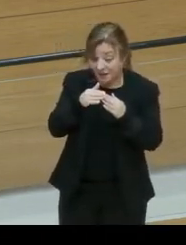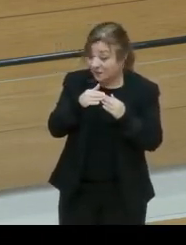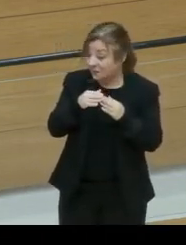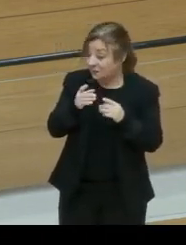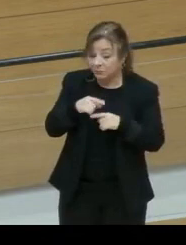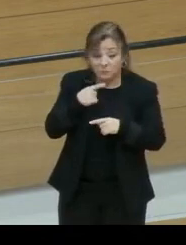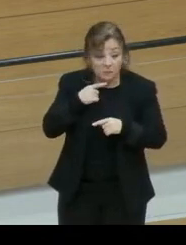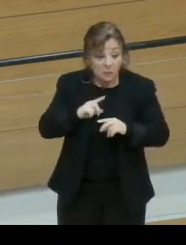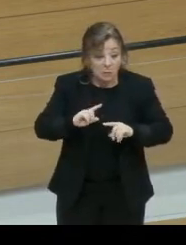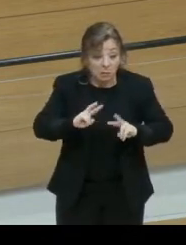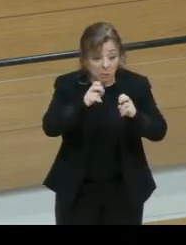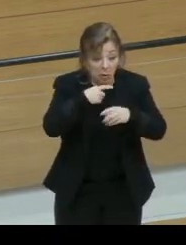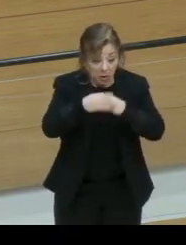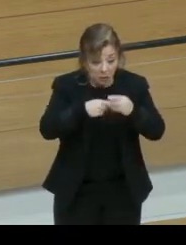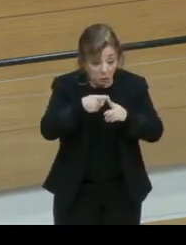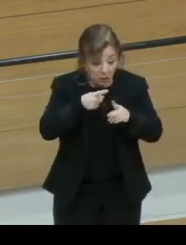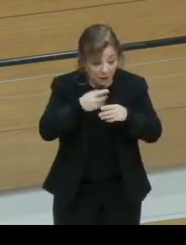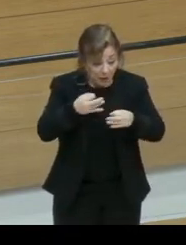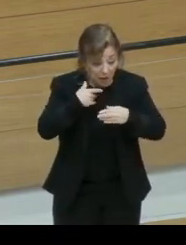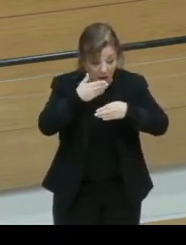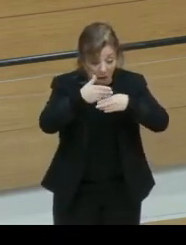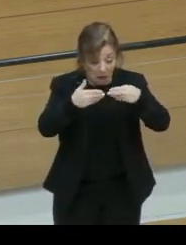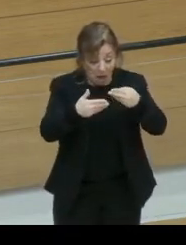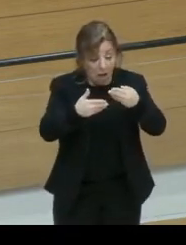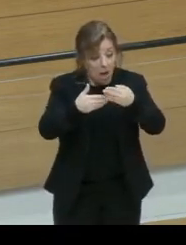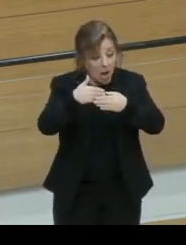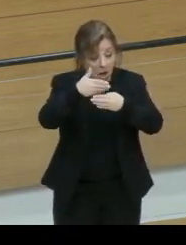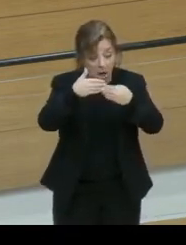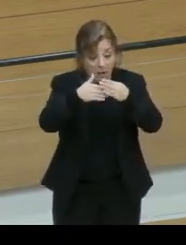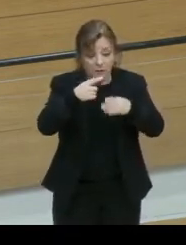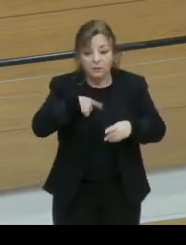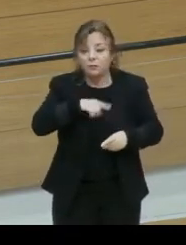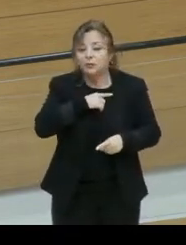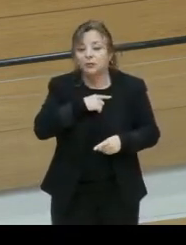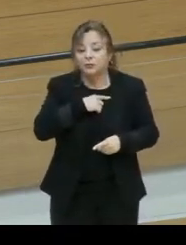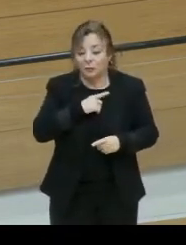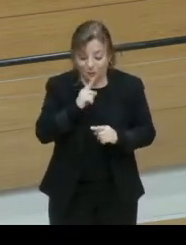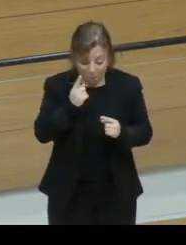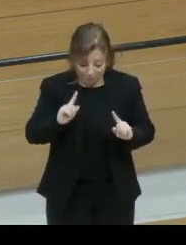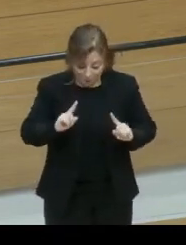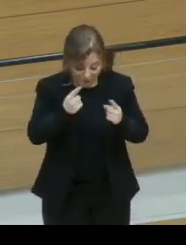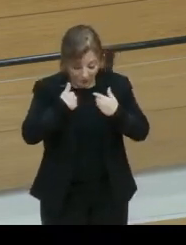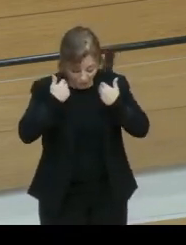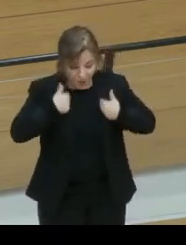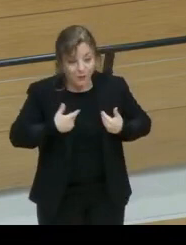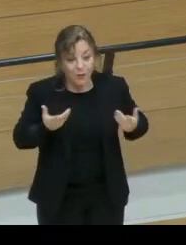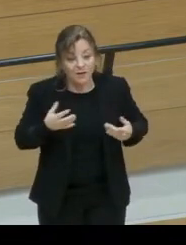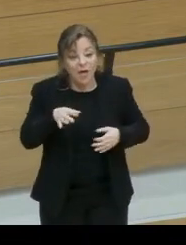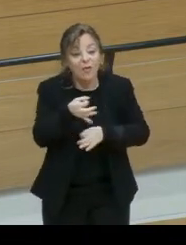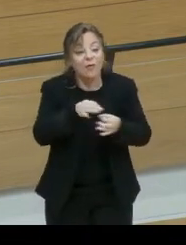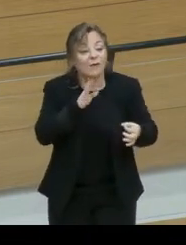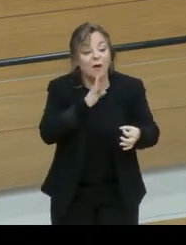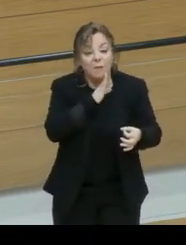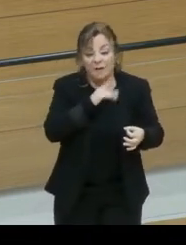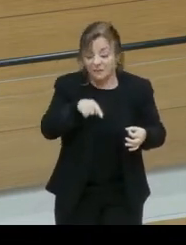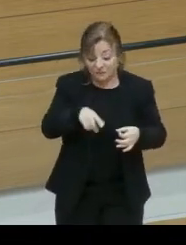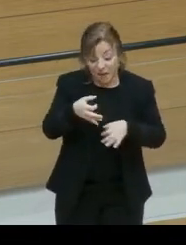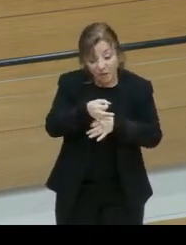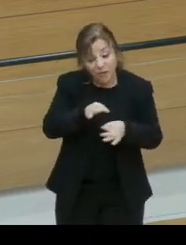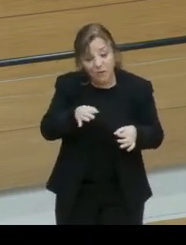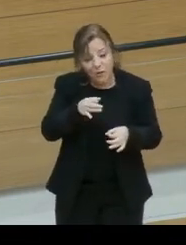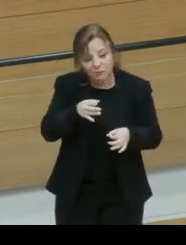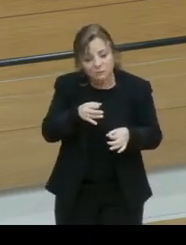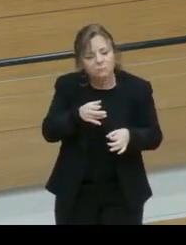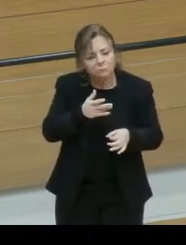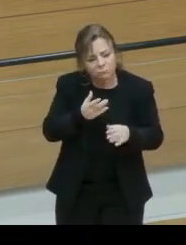los ladrillos, ¿no? Pues en nosotros la materia prima son nuestras células madre. Estas células son capaces de